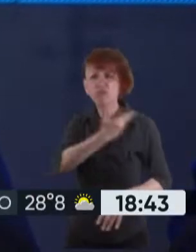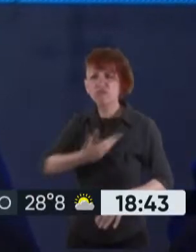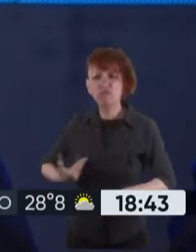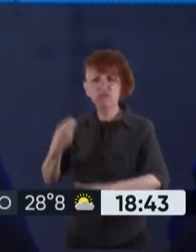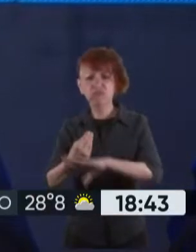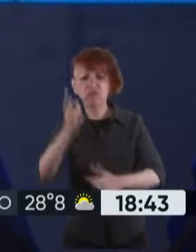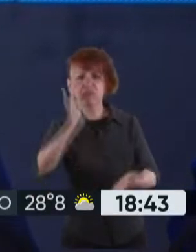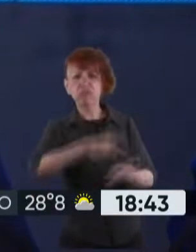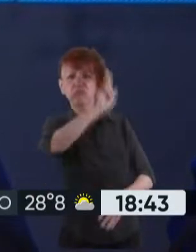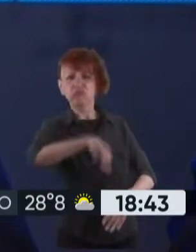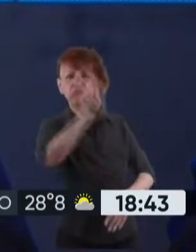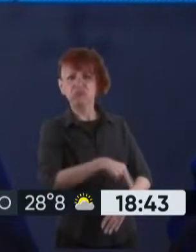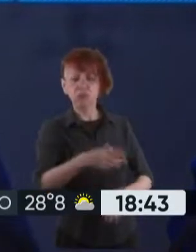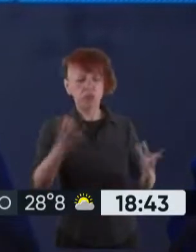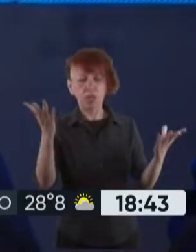la discusión se desvanece.